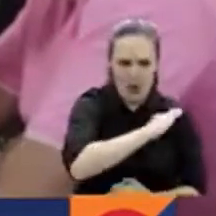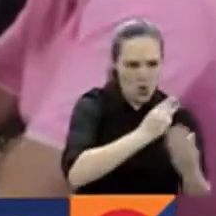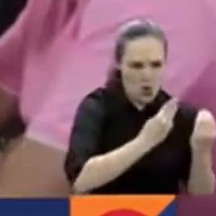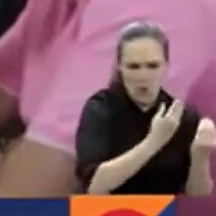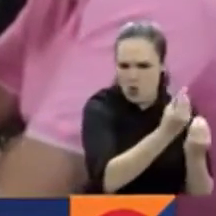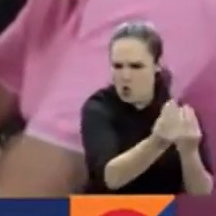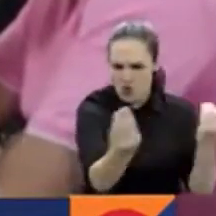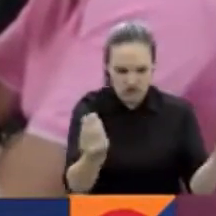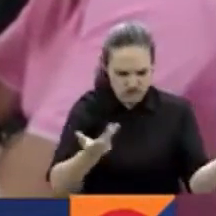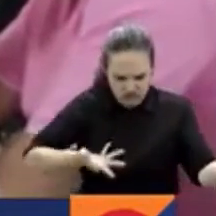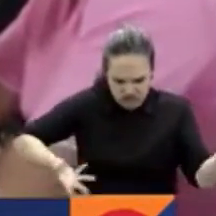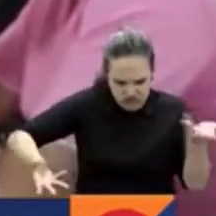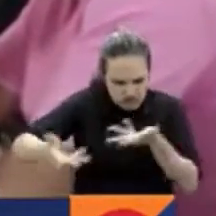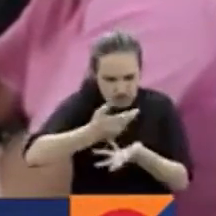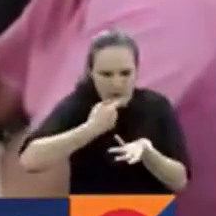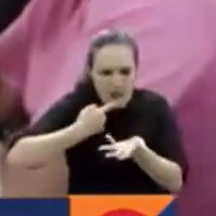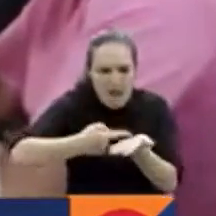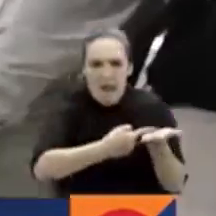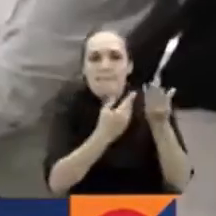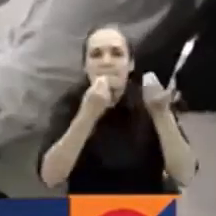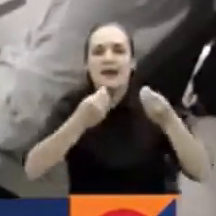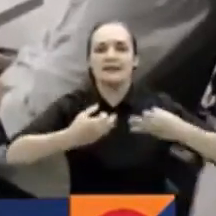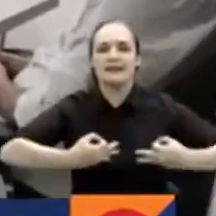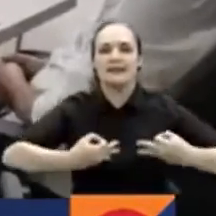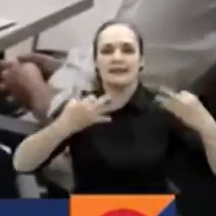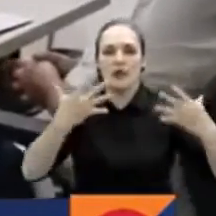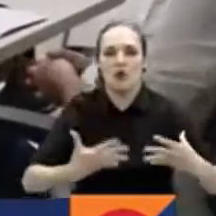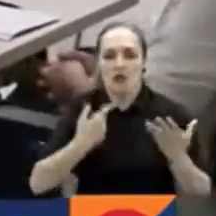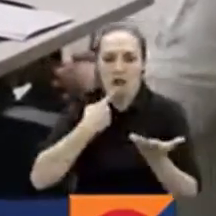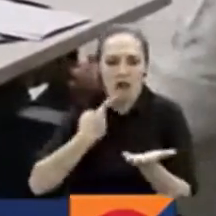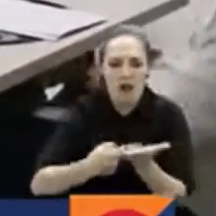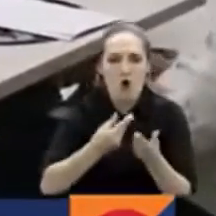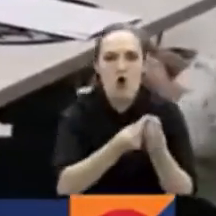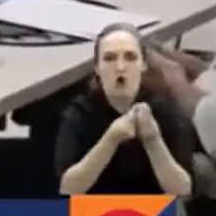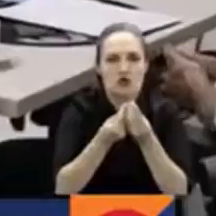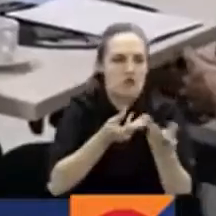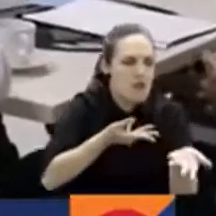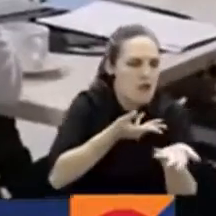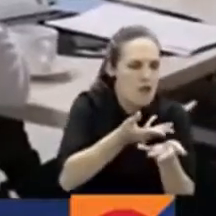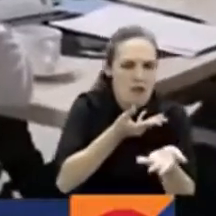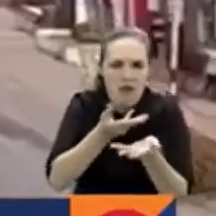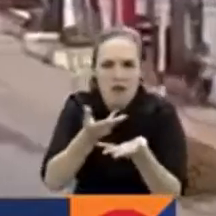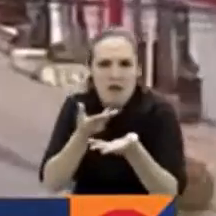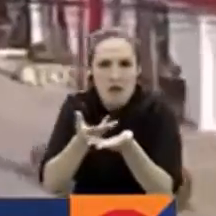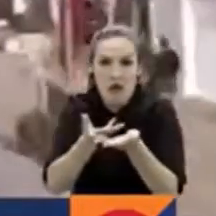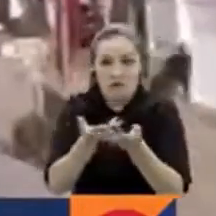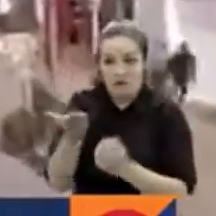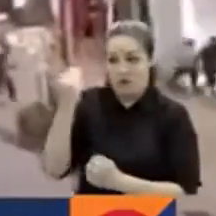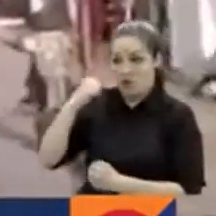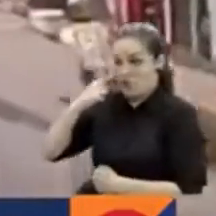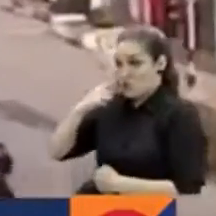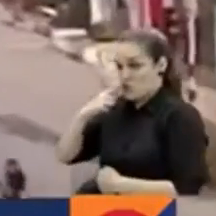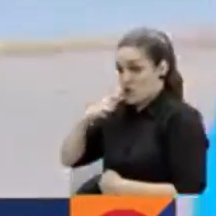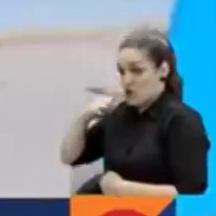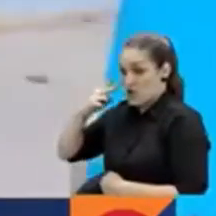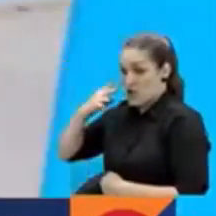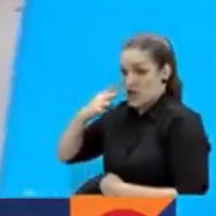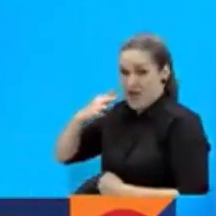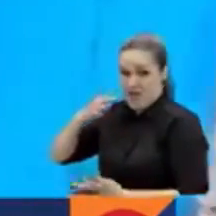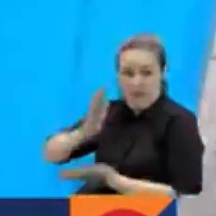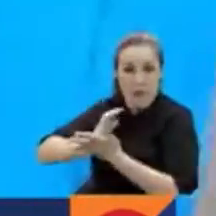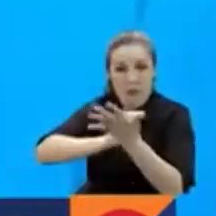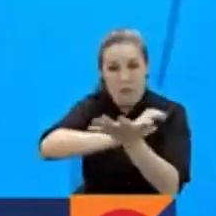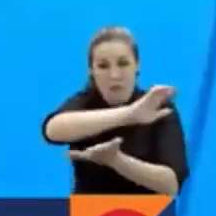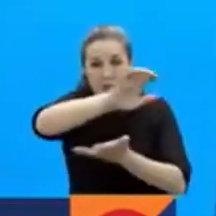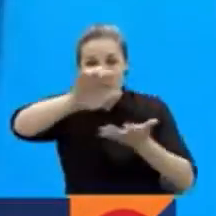del gobierno nacional, se desarrolló el Consejo de Seguridad en el Bajo Cauca antioqueño. Tras varios días de protesta, la situación ha generado diferentes desmanes